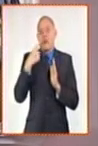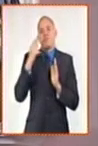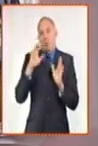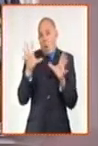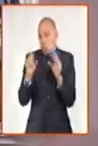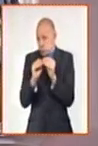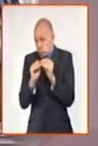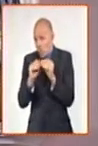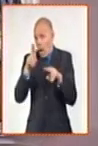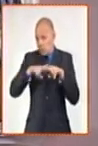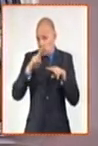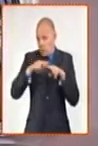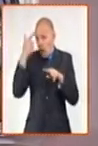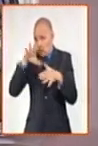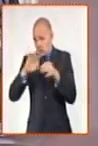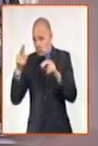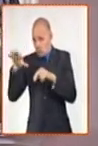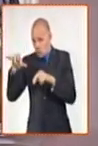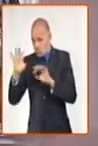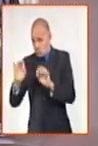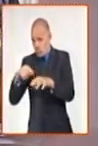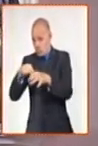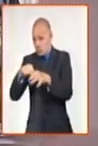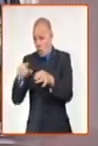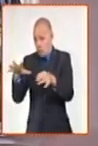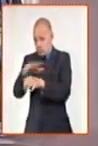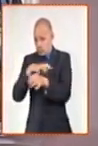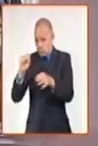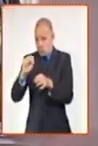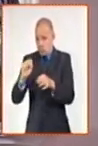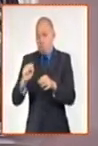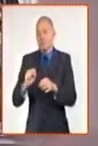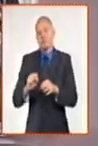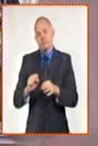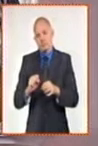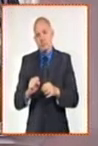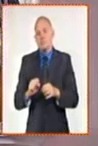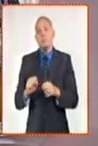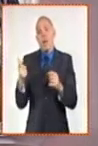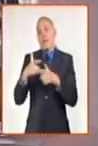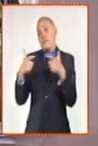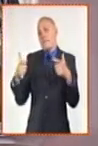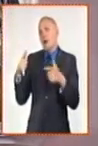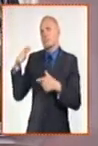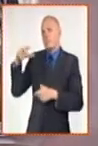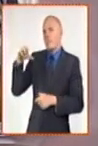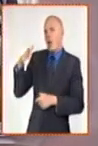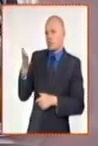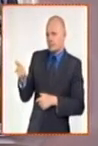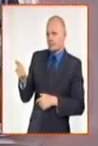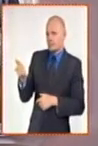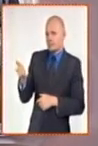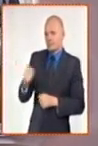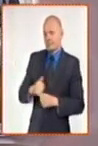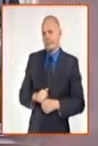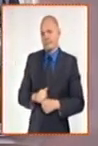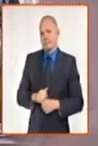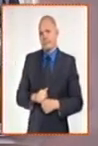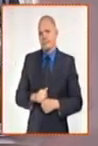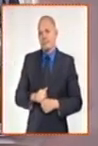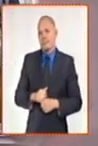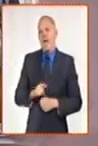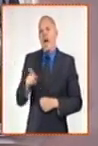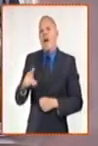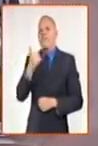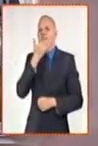en las tres provincias, entre el Pinar del Río, Artemisa, La Habana y en el municipio especial de la Isla de la Juventud. Por supuesto, el mayor porcentaje en la provincia de Pinar del